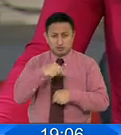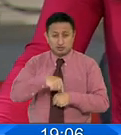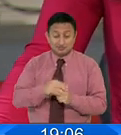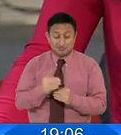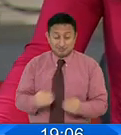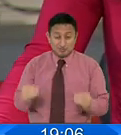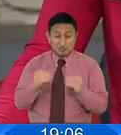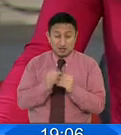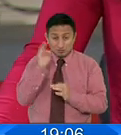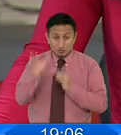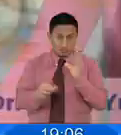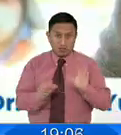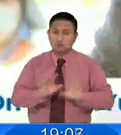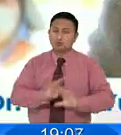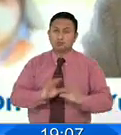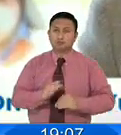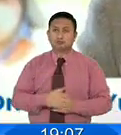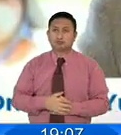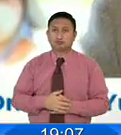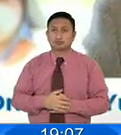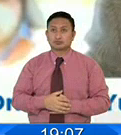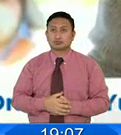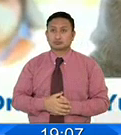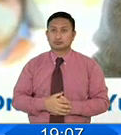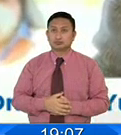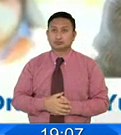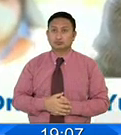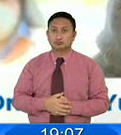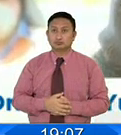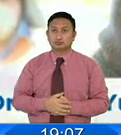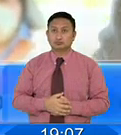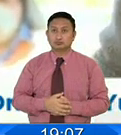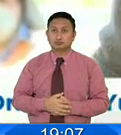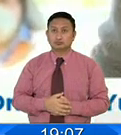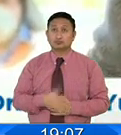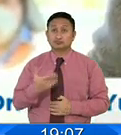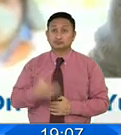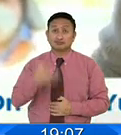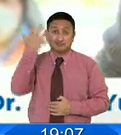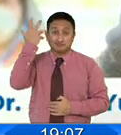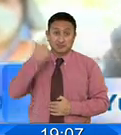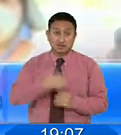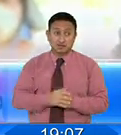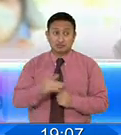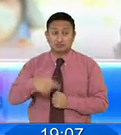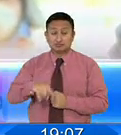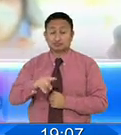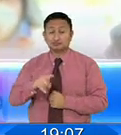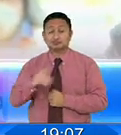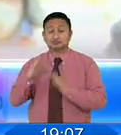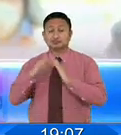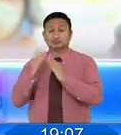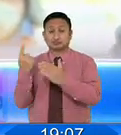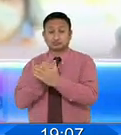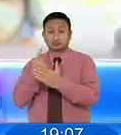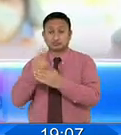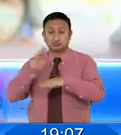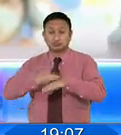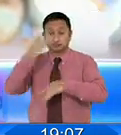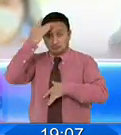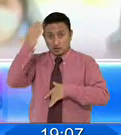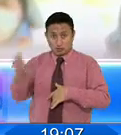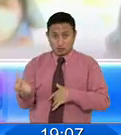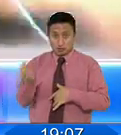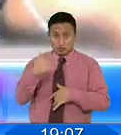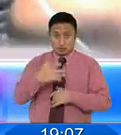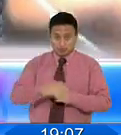contagios. Estamos reactivando nuestra. Luego de varios días de mantenerse en cuarentena tras ser diagnosticado con COVID-19,